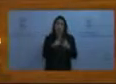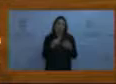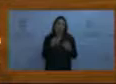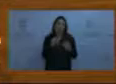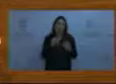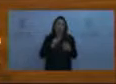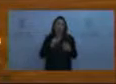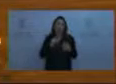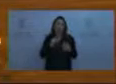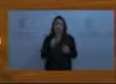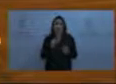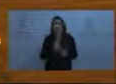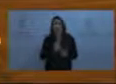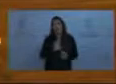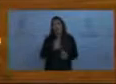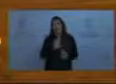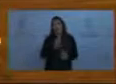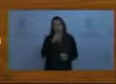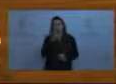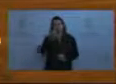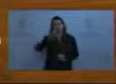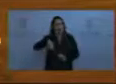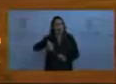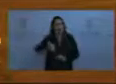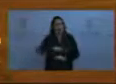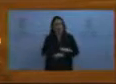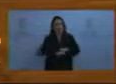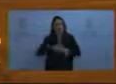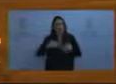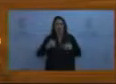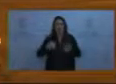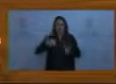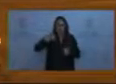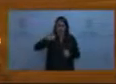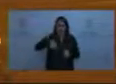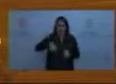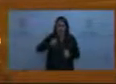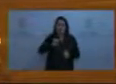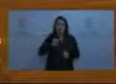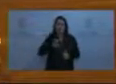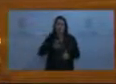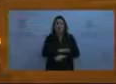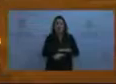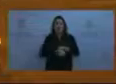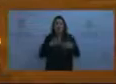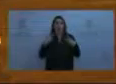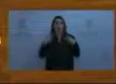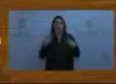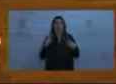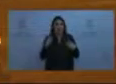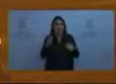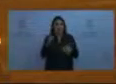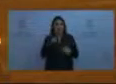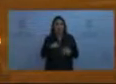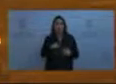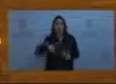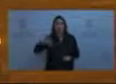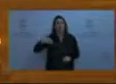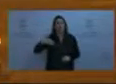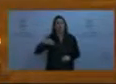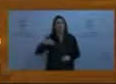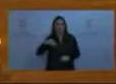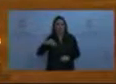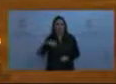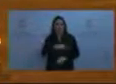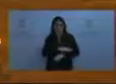ya ha sido reconocida tanto en el Ministerio de Sanidad, en el Ministerio de Hacienda y por el propio presidente del Gobierno,